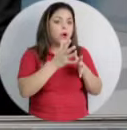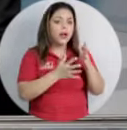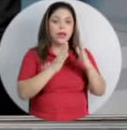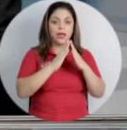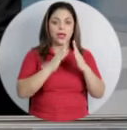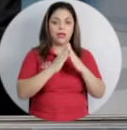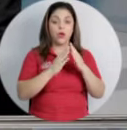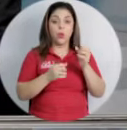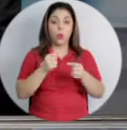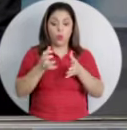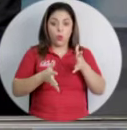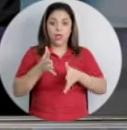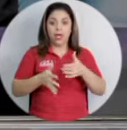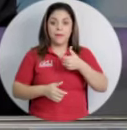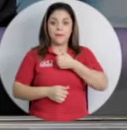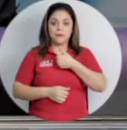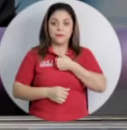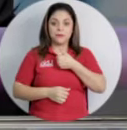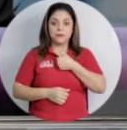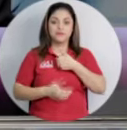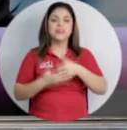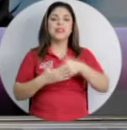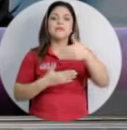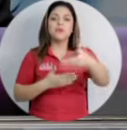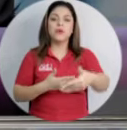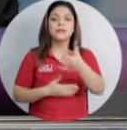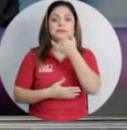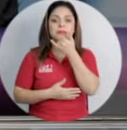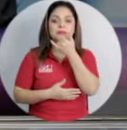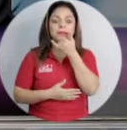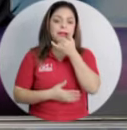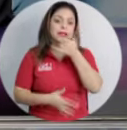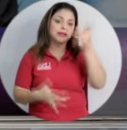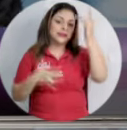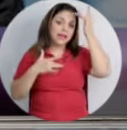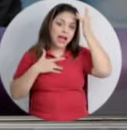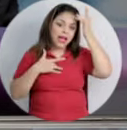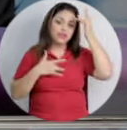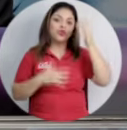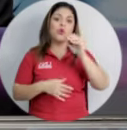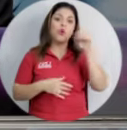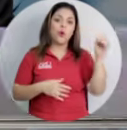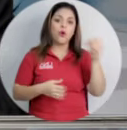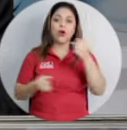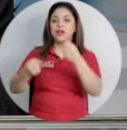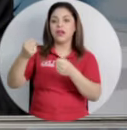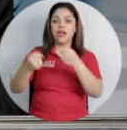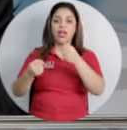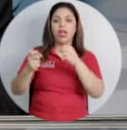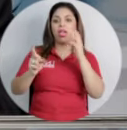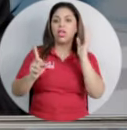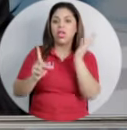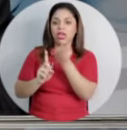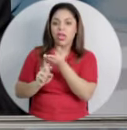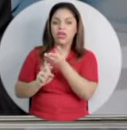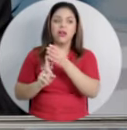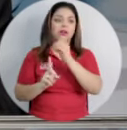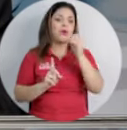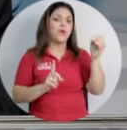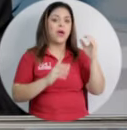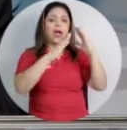mí mismo, cuando viene la enfermedad o el daño o que algo se deteriora, sale más